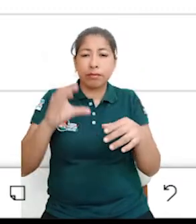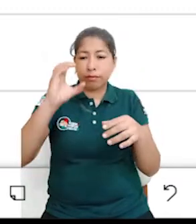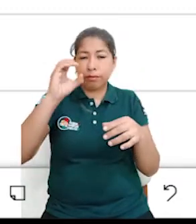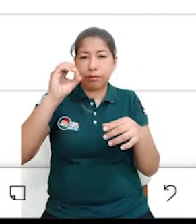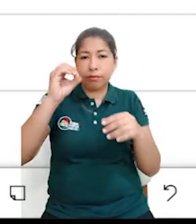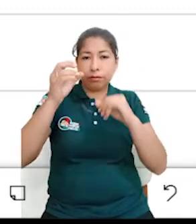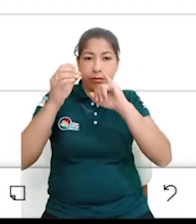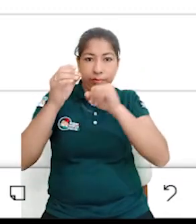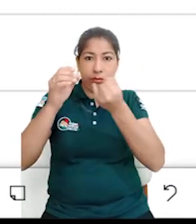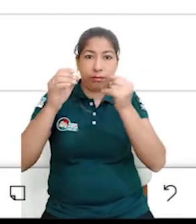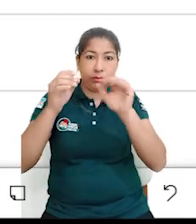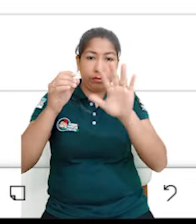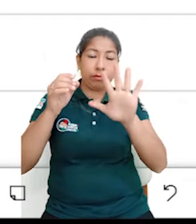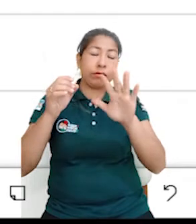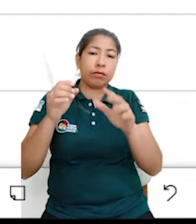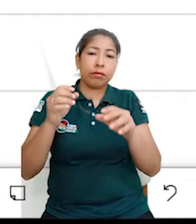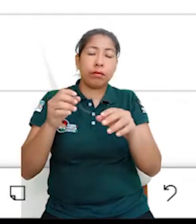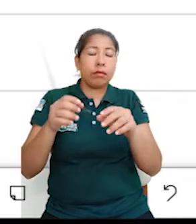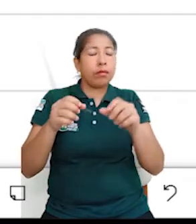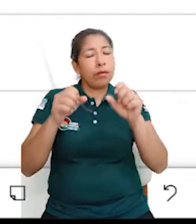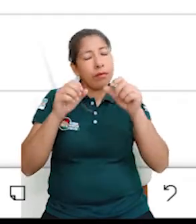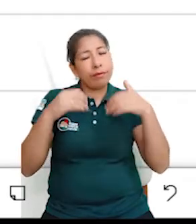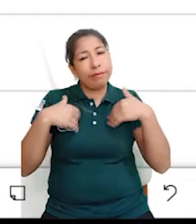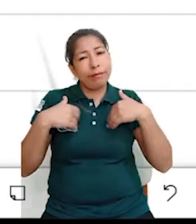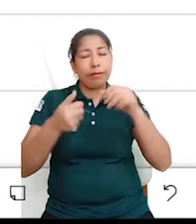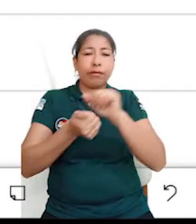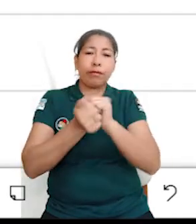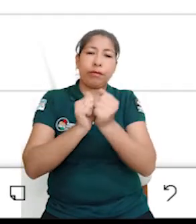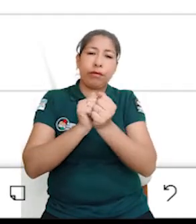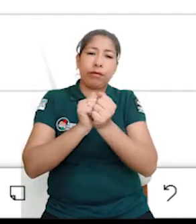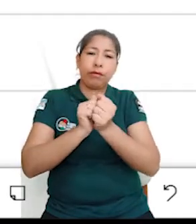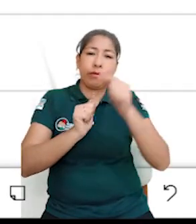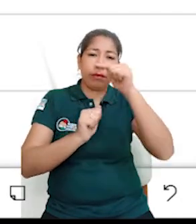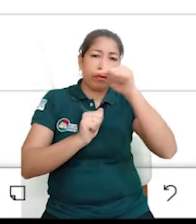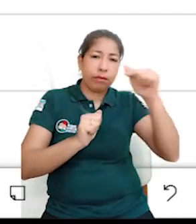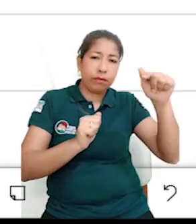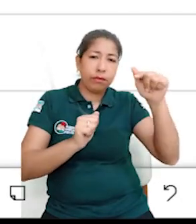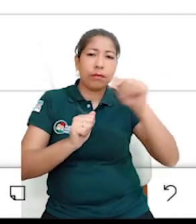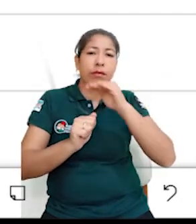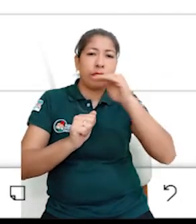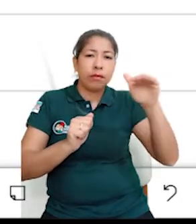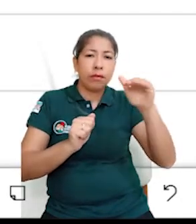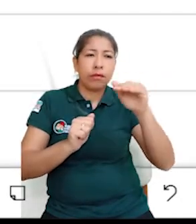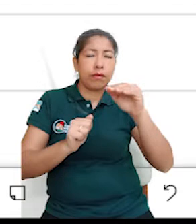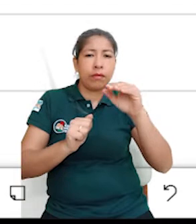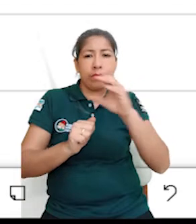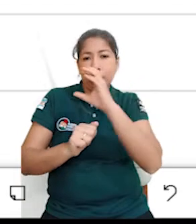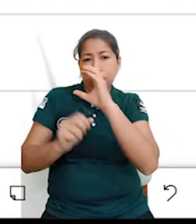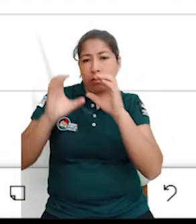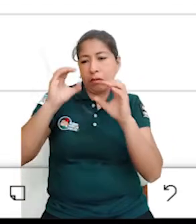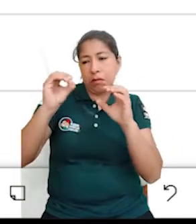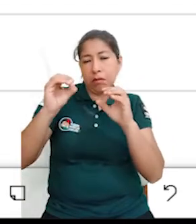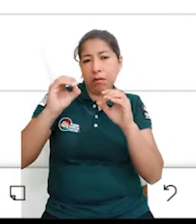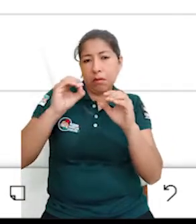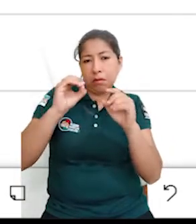es posible intercambiar ese decimal por una fracción, se lo puede hacer. El equivalente de 0,5